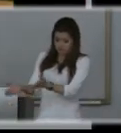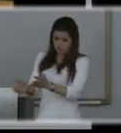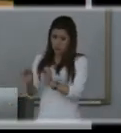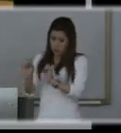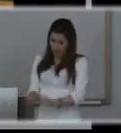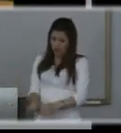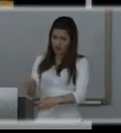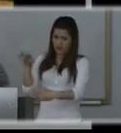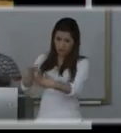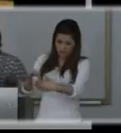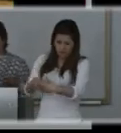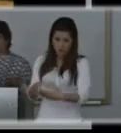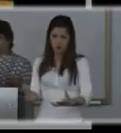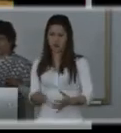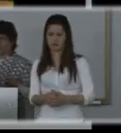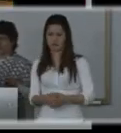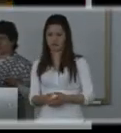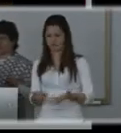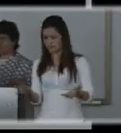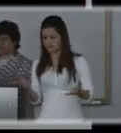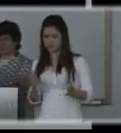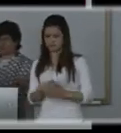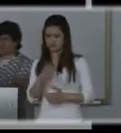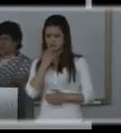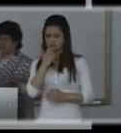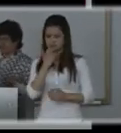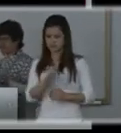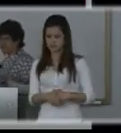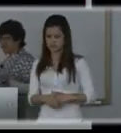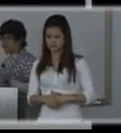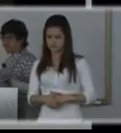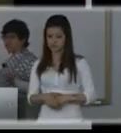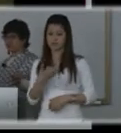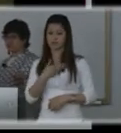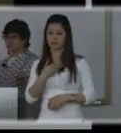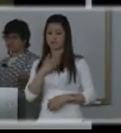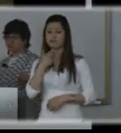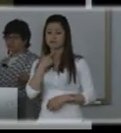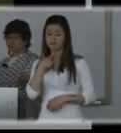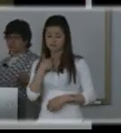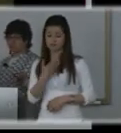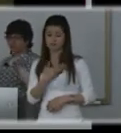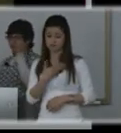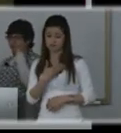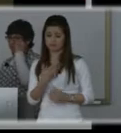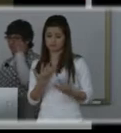Ya voto. Mi mamá me gusta ir a ser mamá.